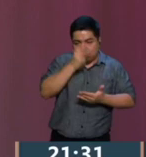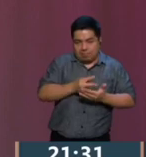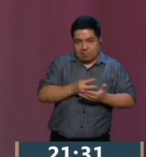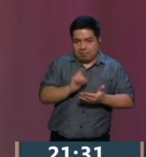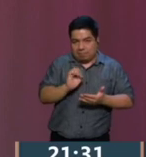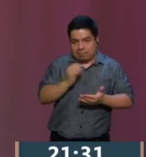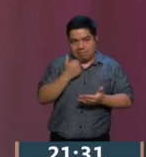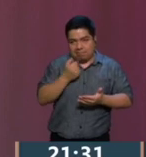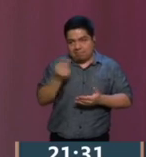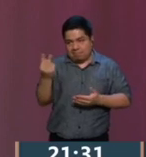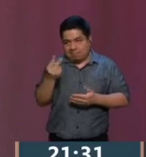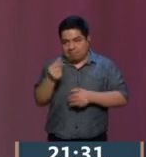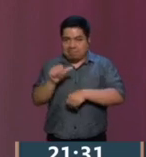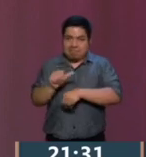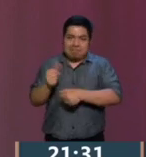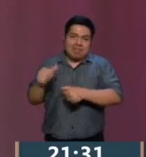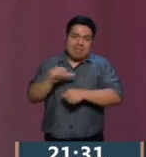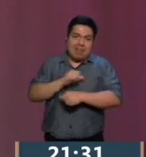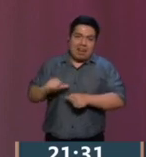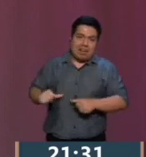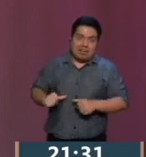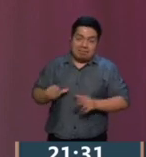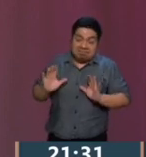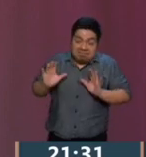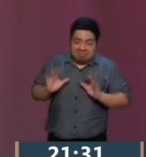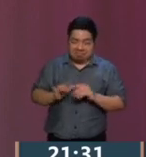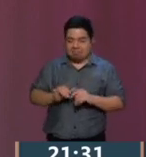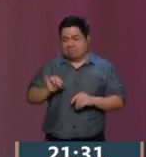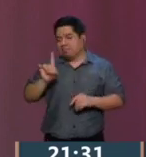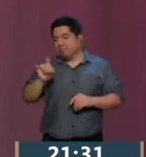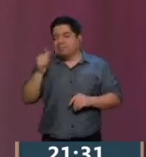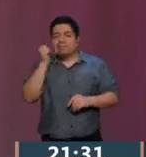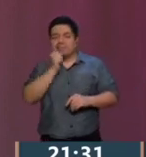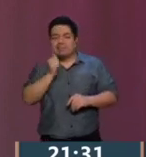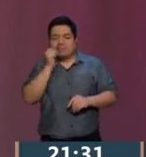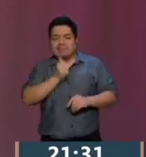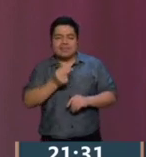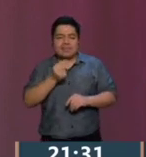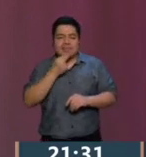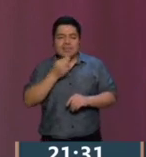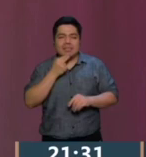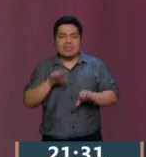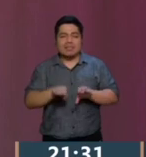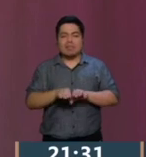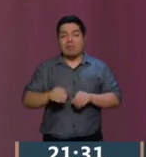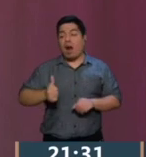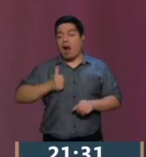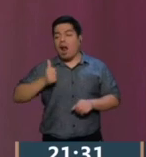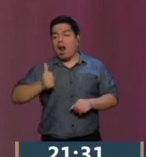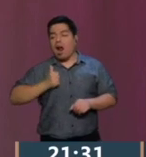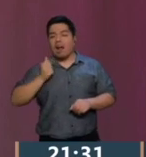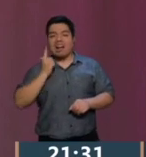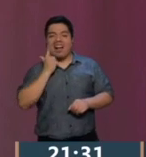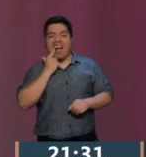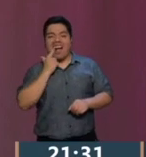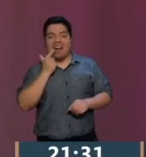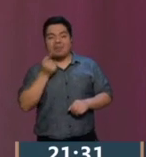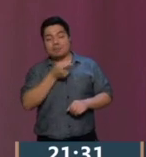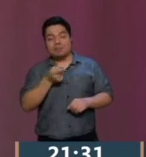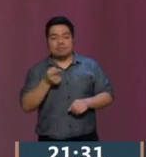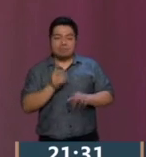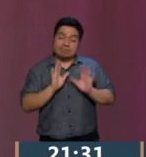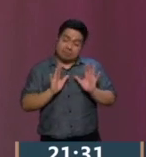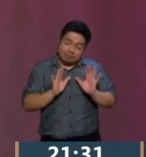el caso de esas 2 alcaldías. Mira, el agua siempre se ha utilizado como botín de guerra política. Yo lo que los invitaría es a